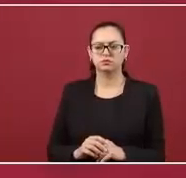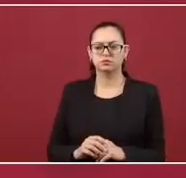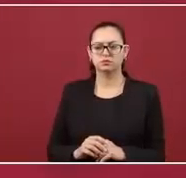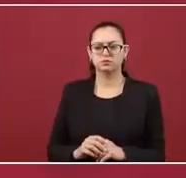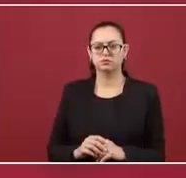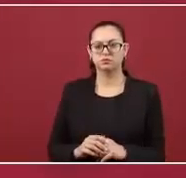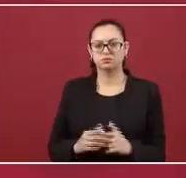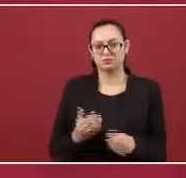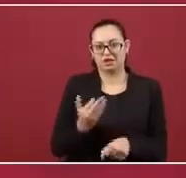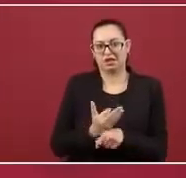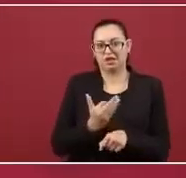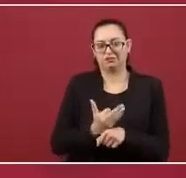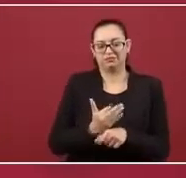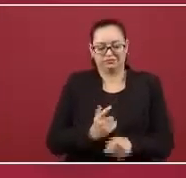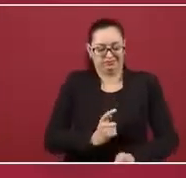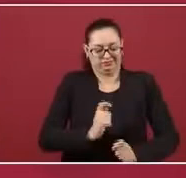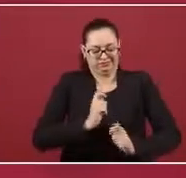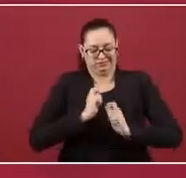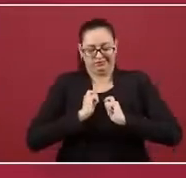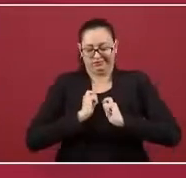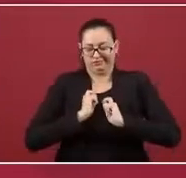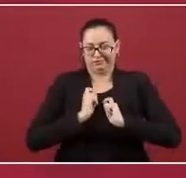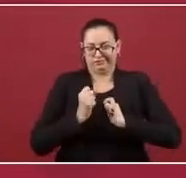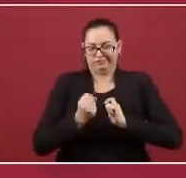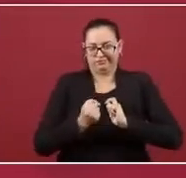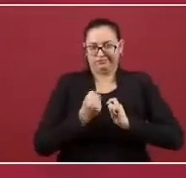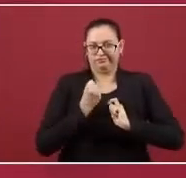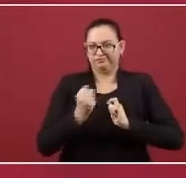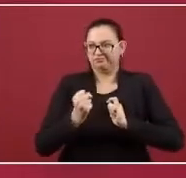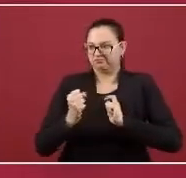el poder para cometer injusticias,